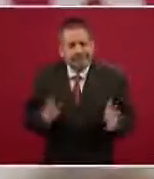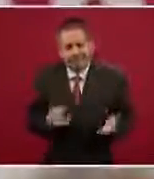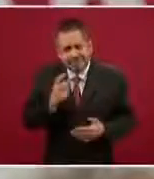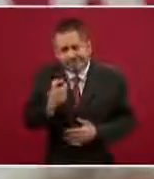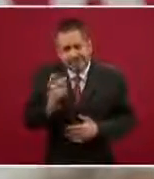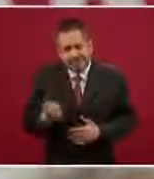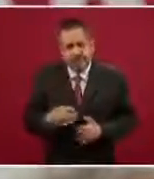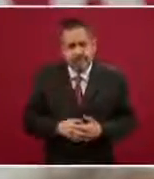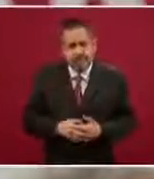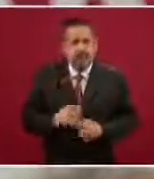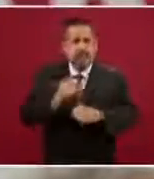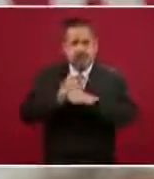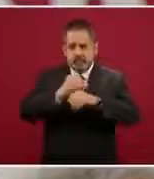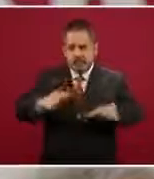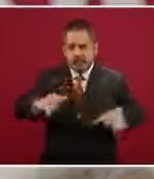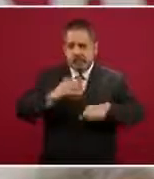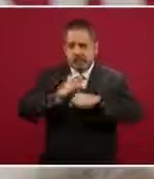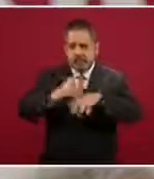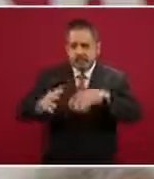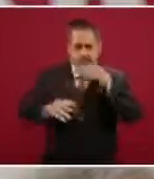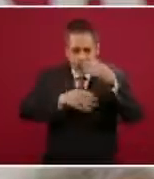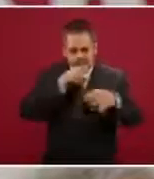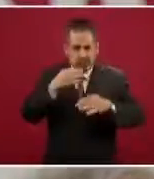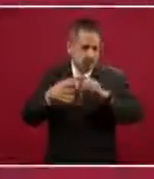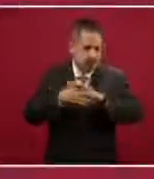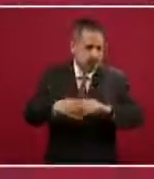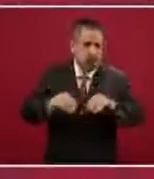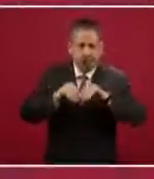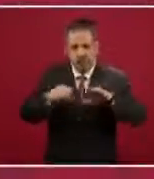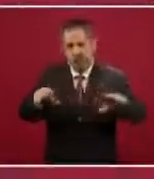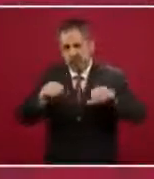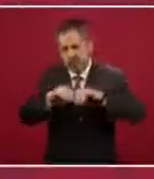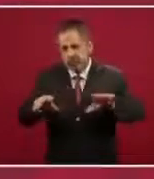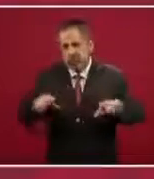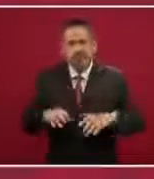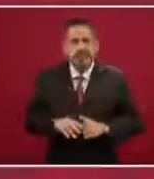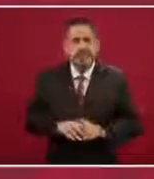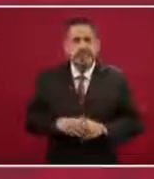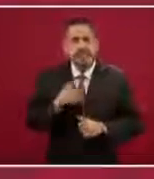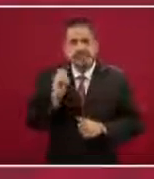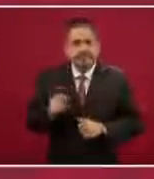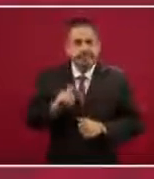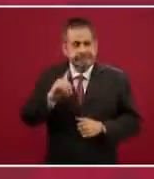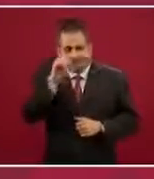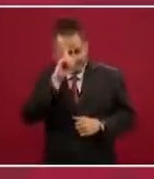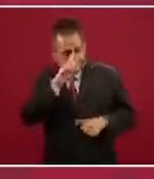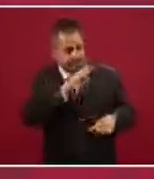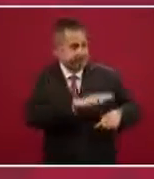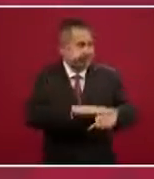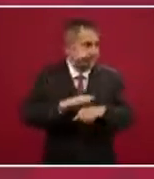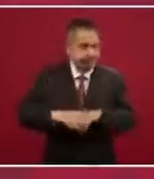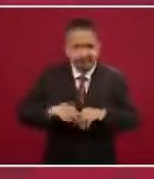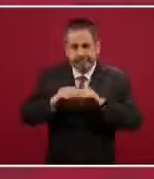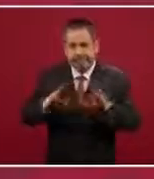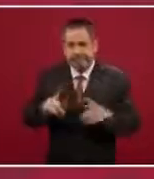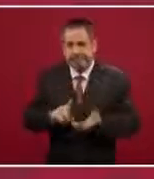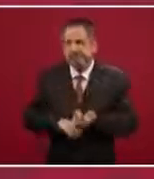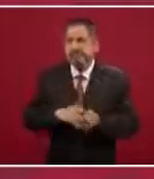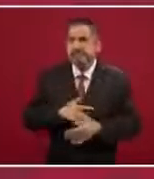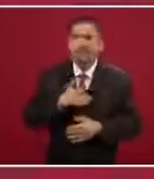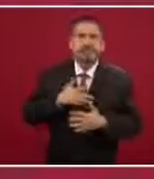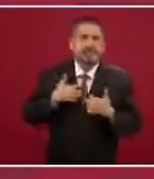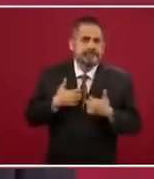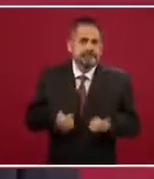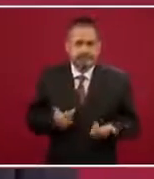y información, o sea, información, orientación, concientización.